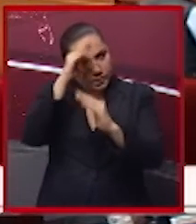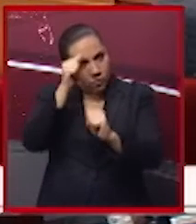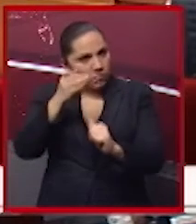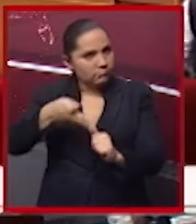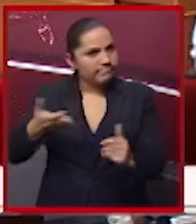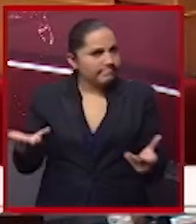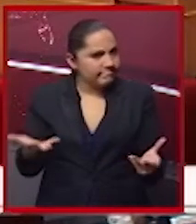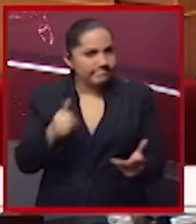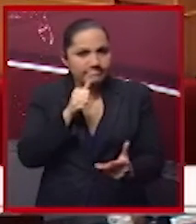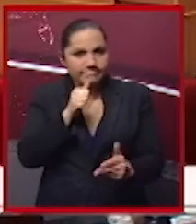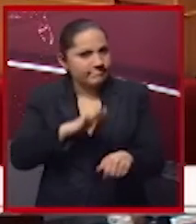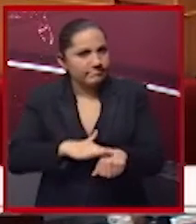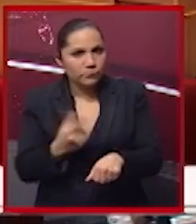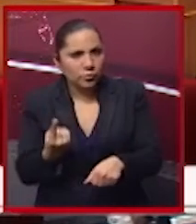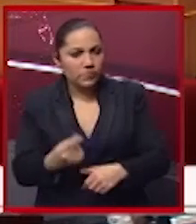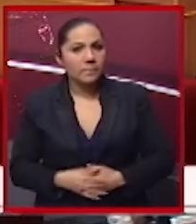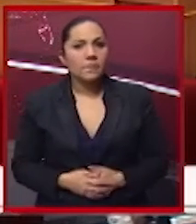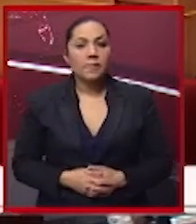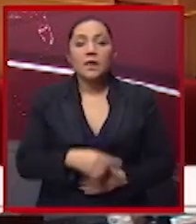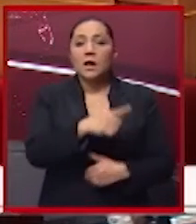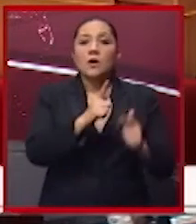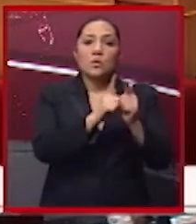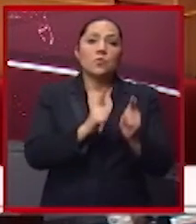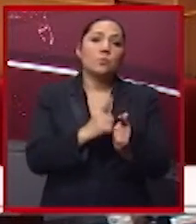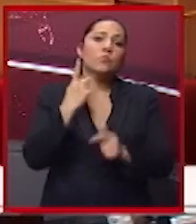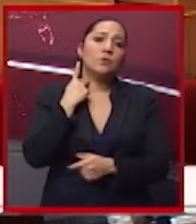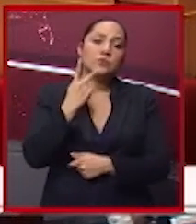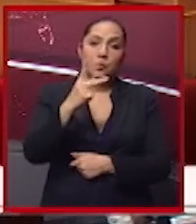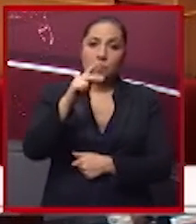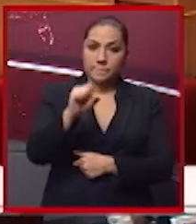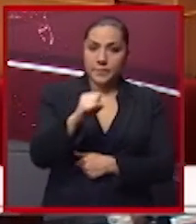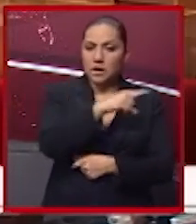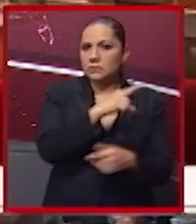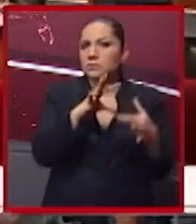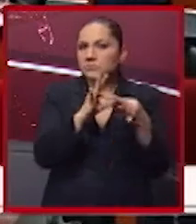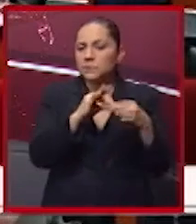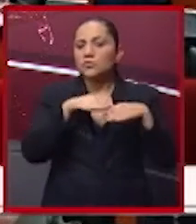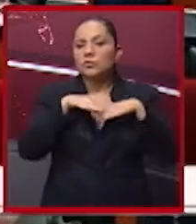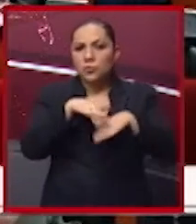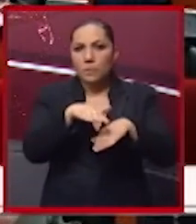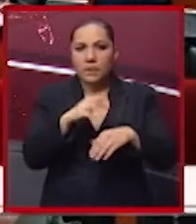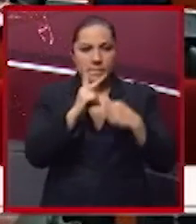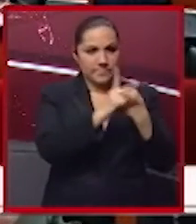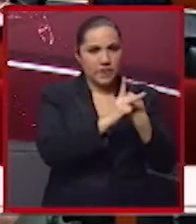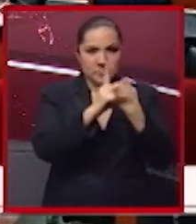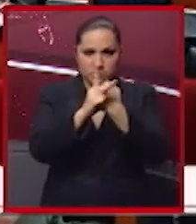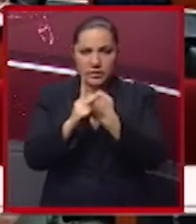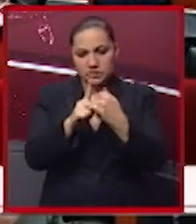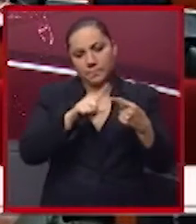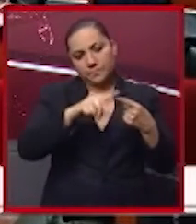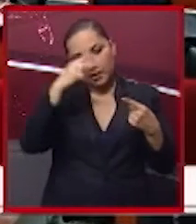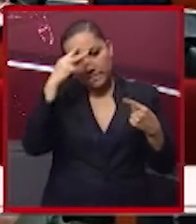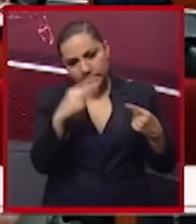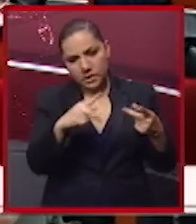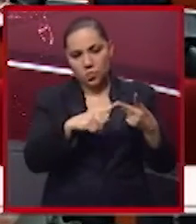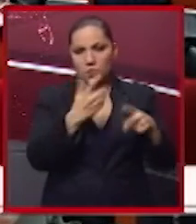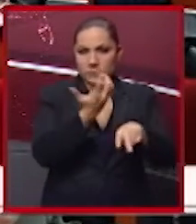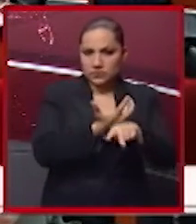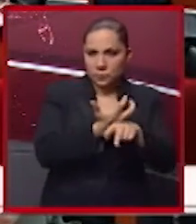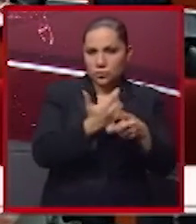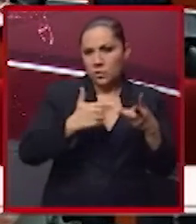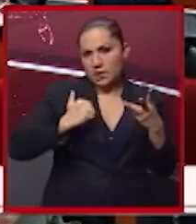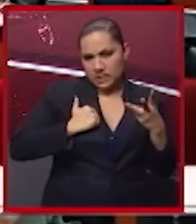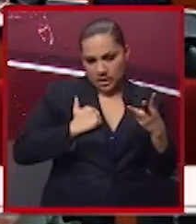Bueno, el Partido Encuentro Social se refirió al acuerdo trilateral México-Estados Unidos-Canadá, cuestionó sobre los beneficios que